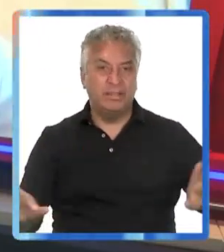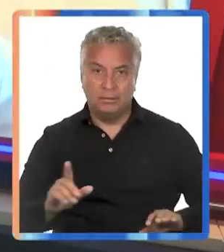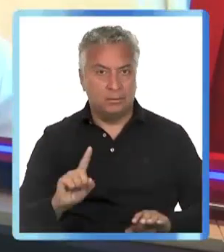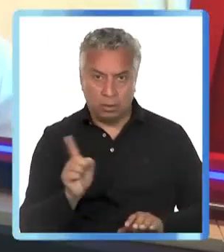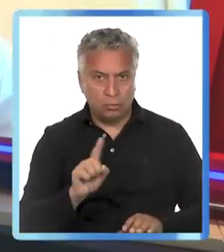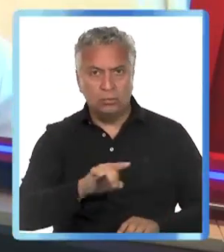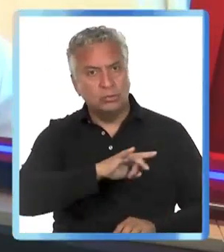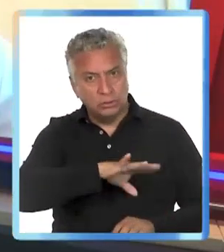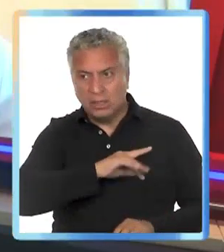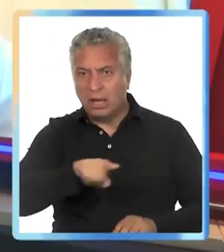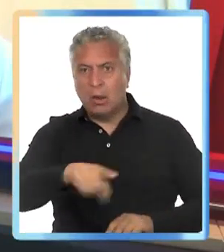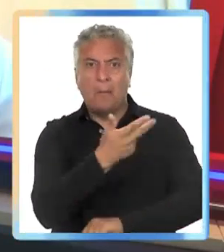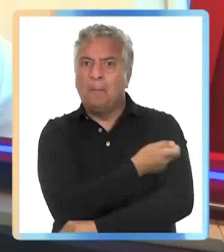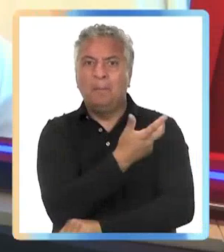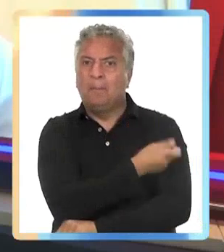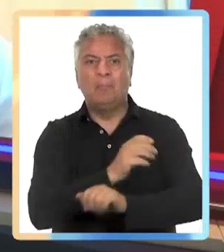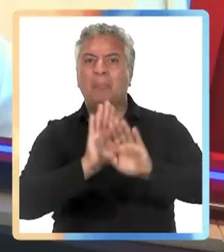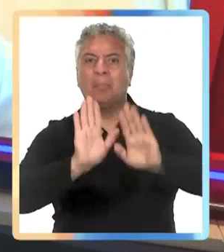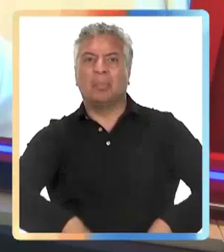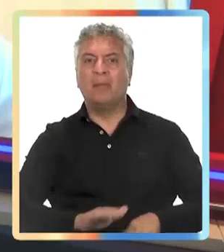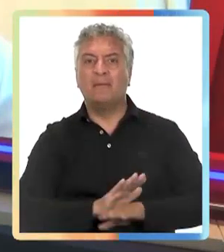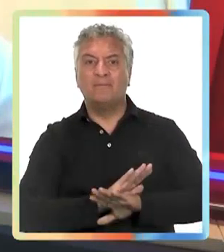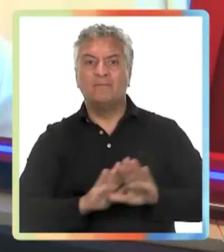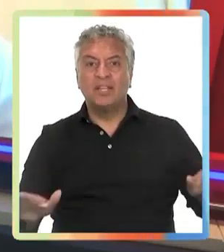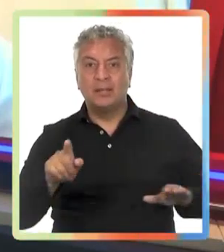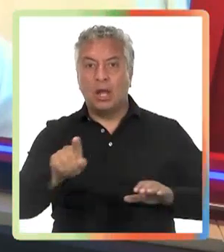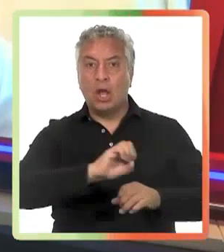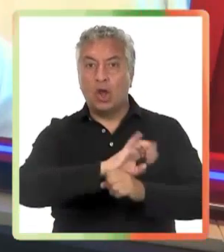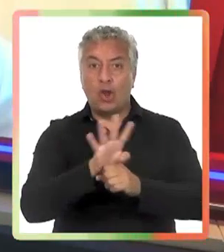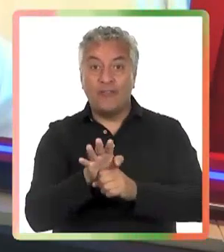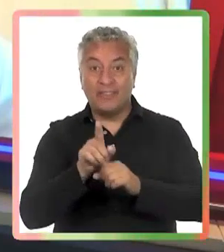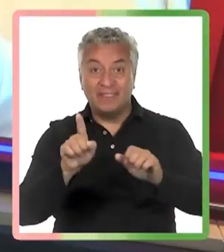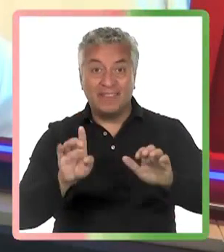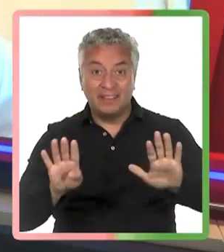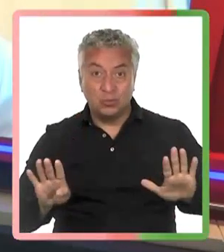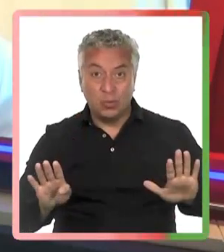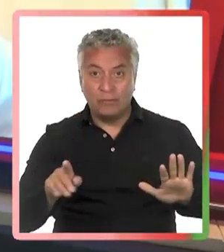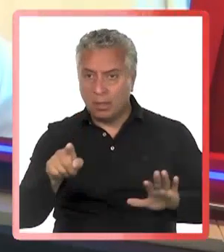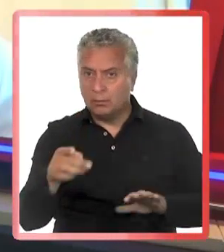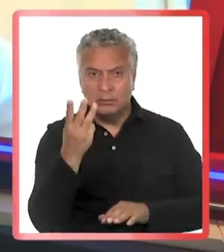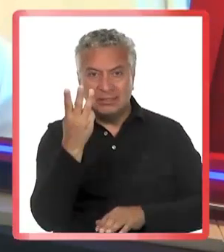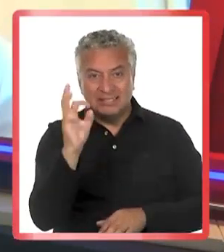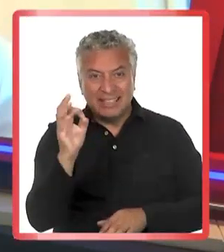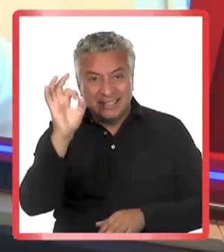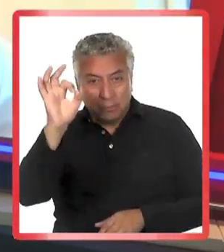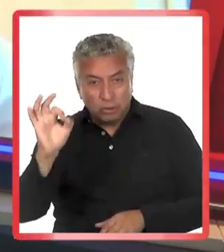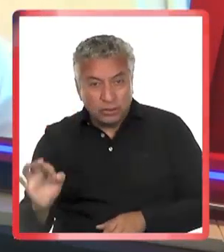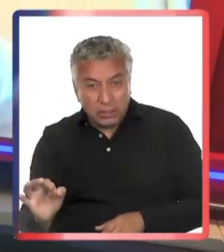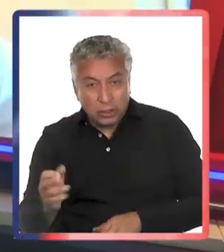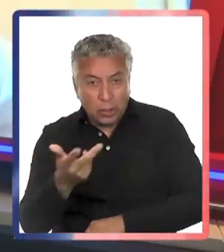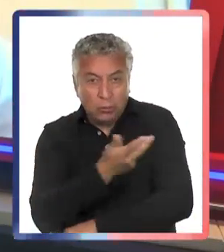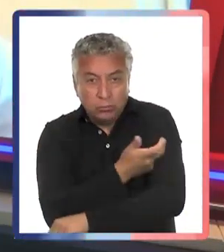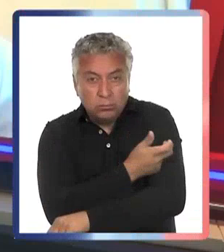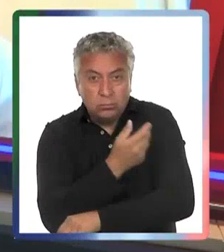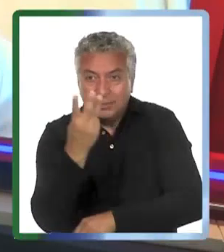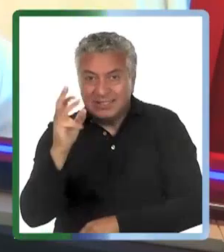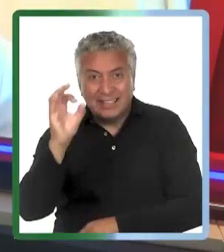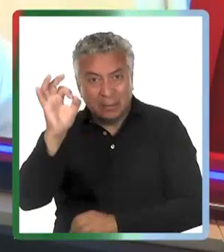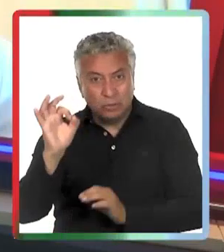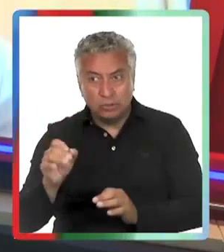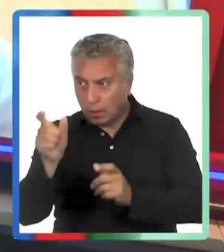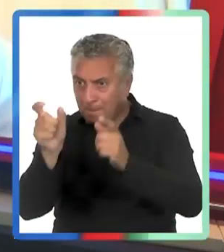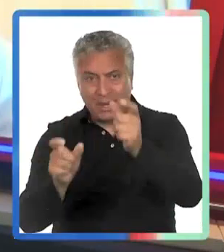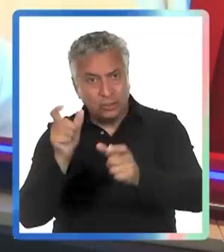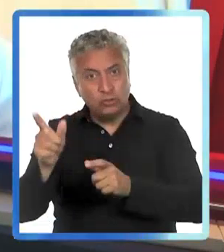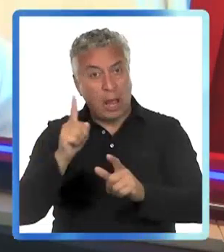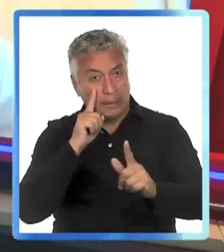lo digo porque los chilenos hemos dejado de vacunarnos, por ejemplo, contra el COVID-19. Y entonces no hemos llegado ni siquiera al 30%, o sea, el 30% de las